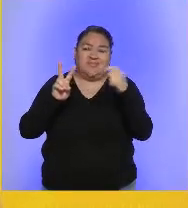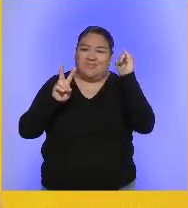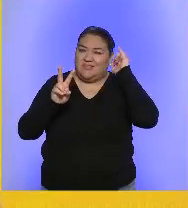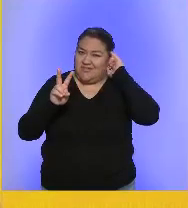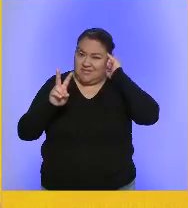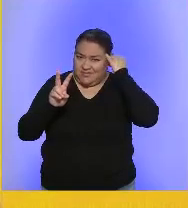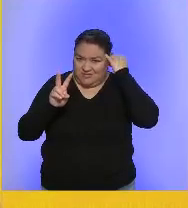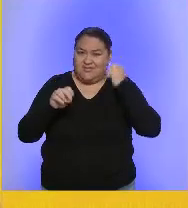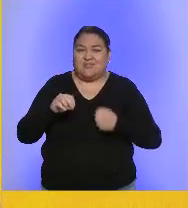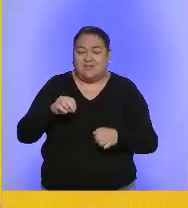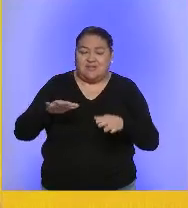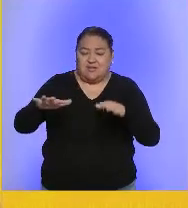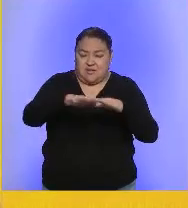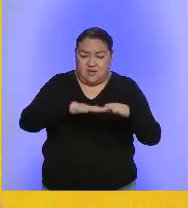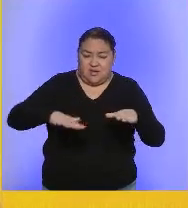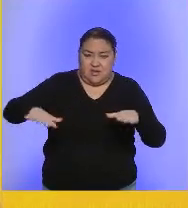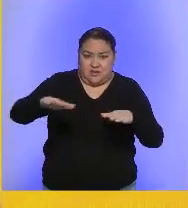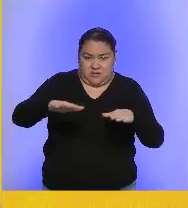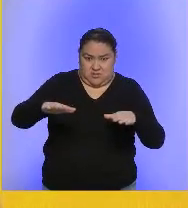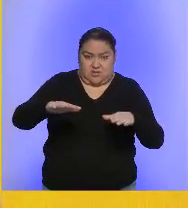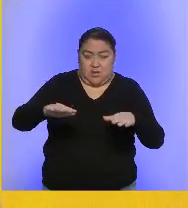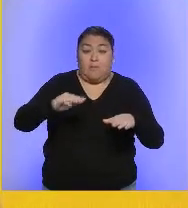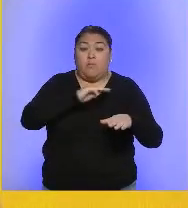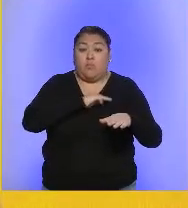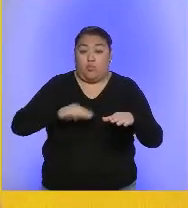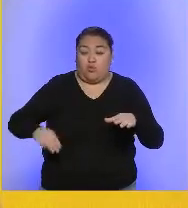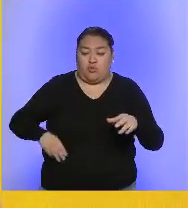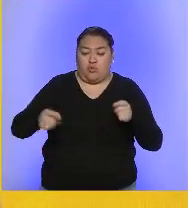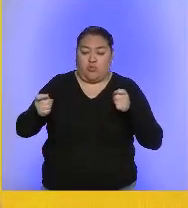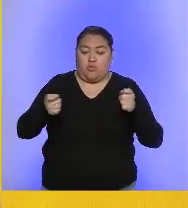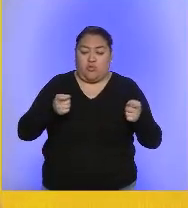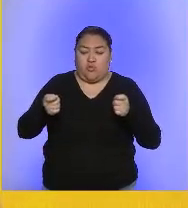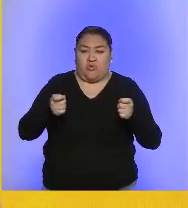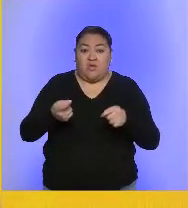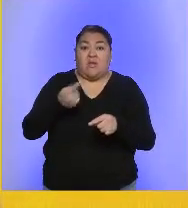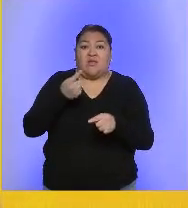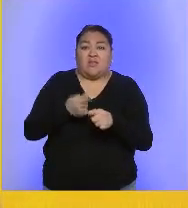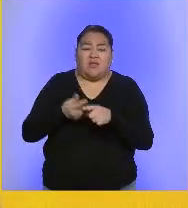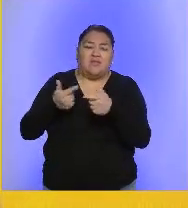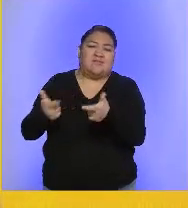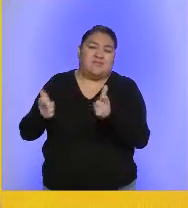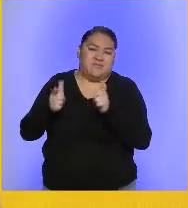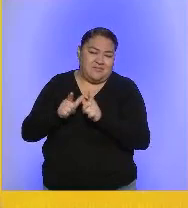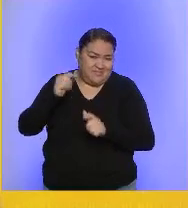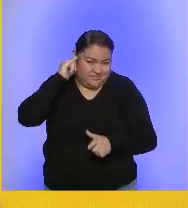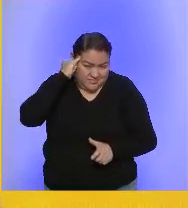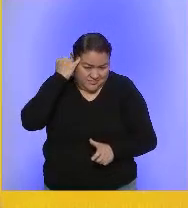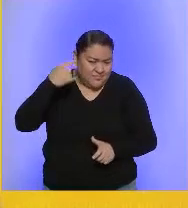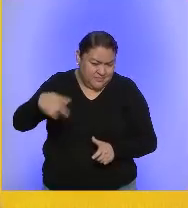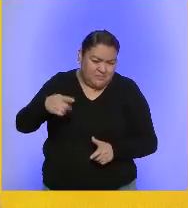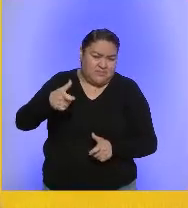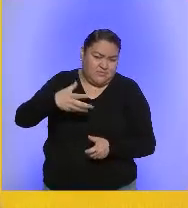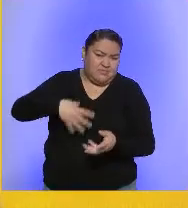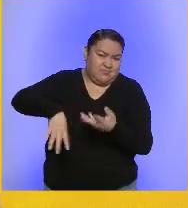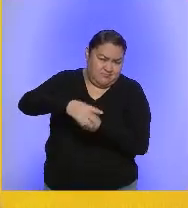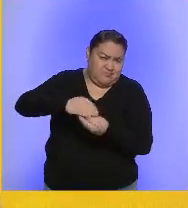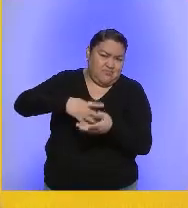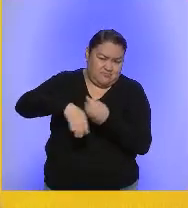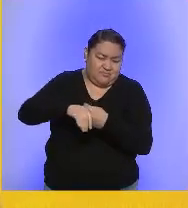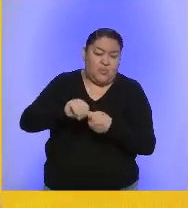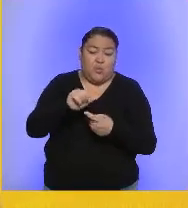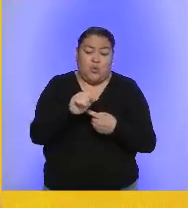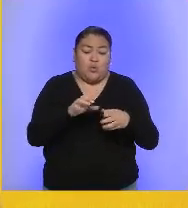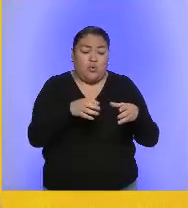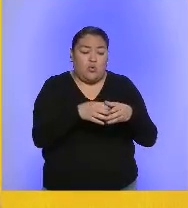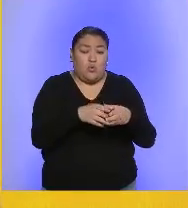encuentran gobernados por grupos originarios indígenas y también regidores que son